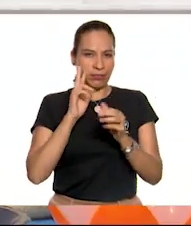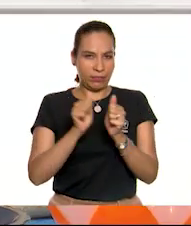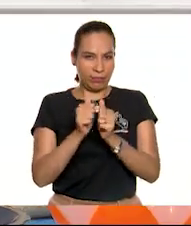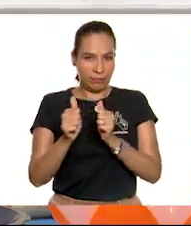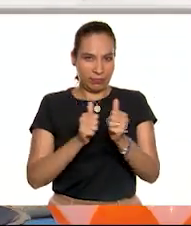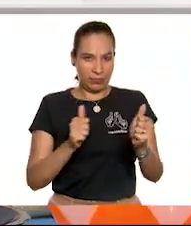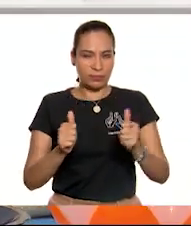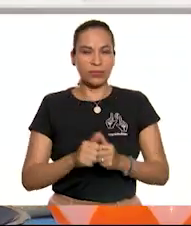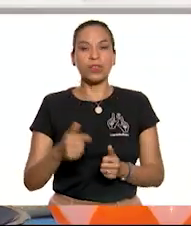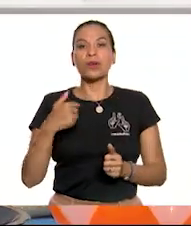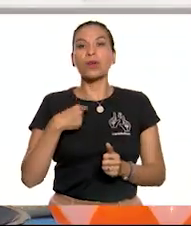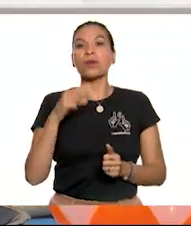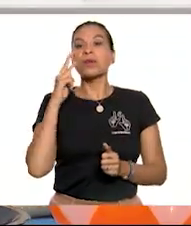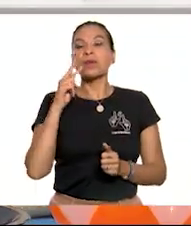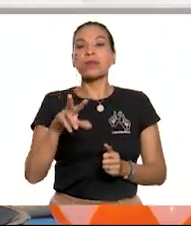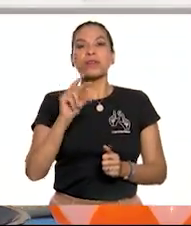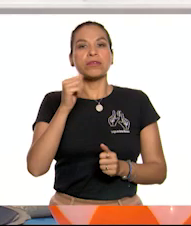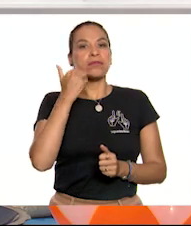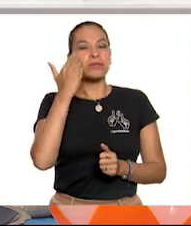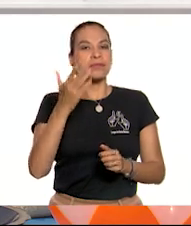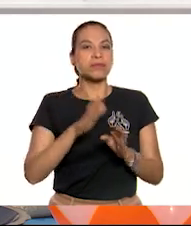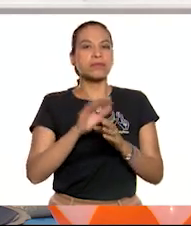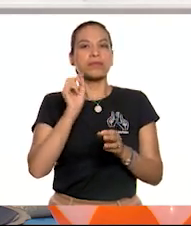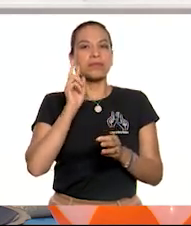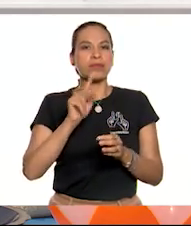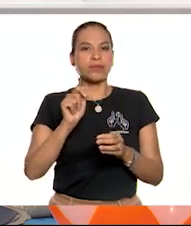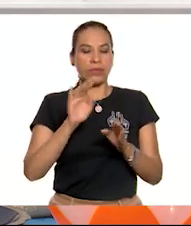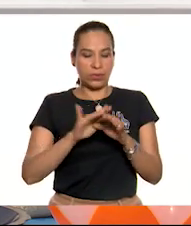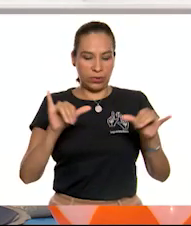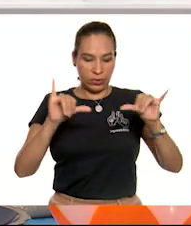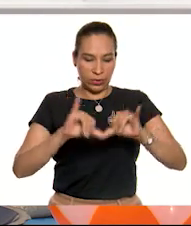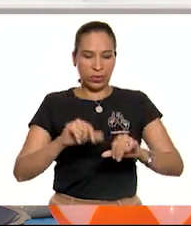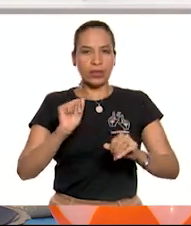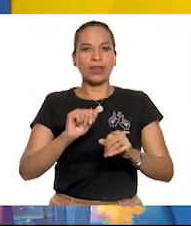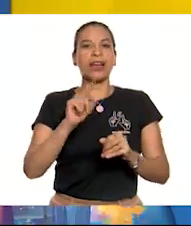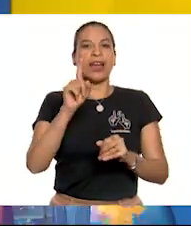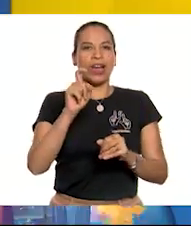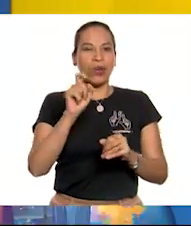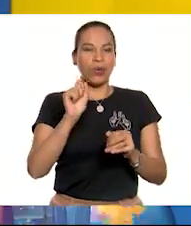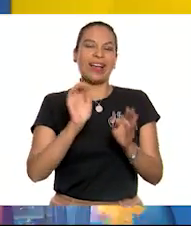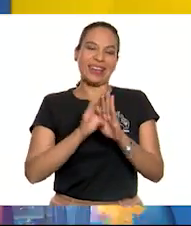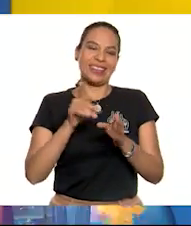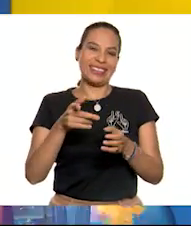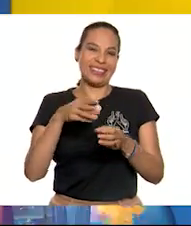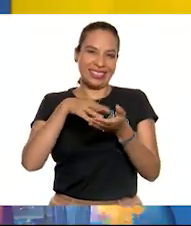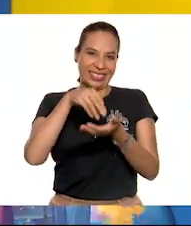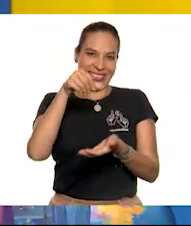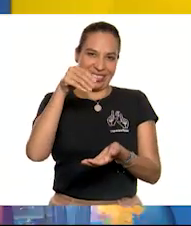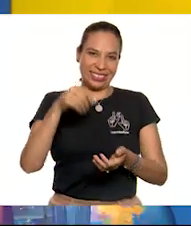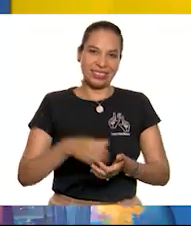Sí, y yo vi que no quisiste probar el agua con la arena.